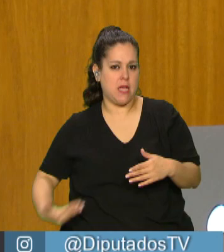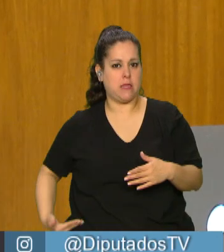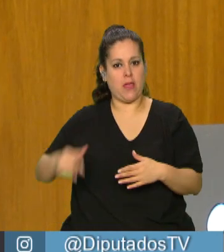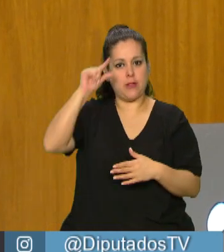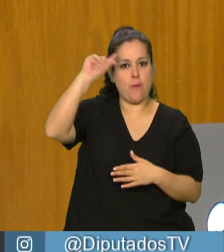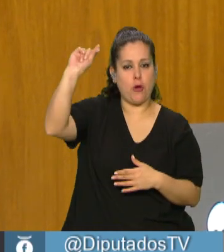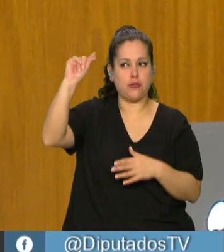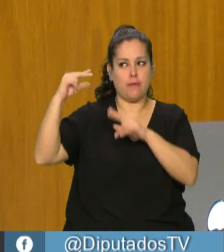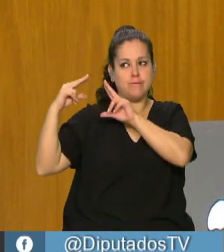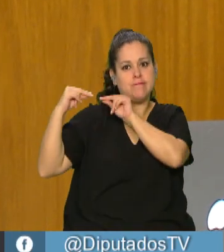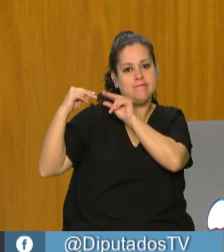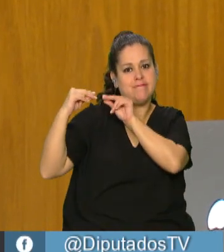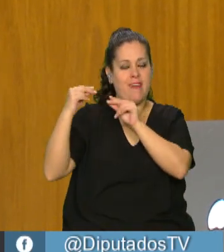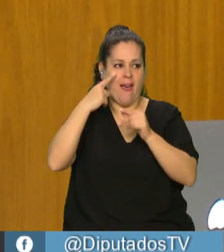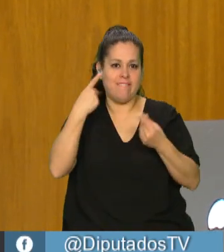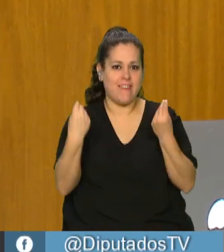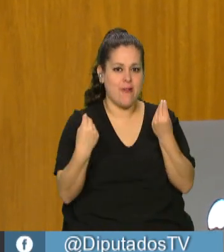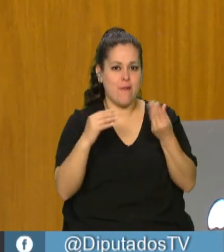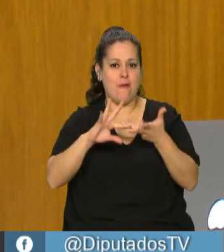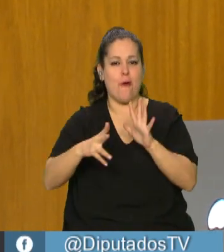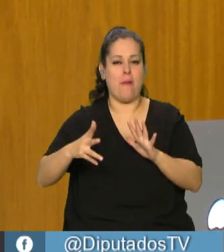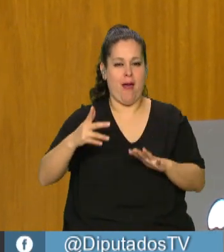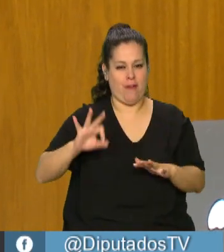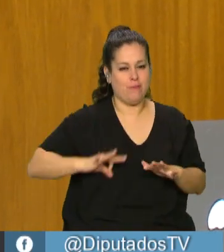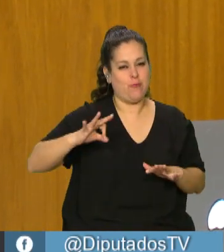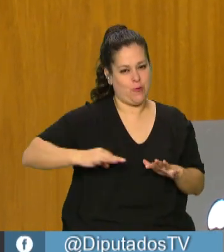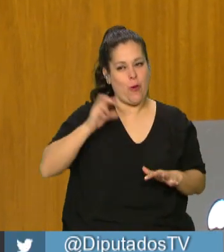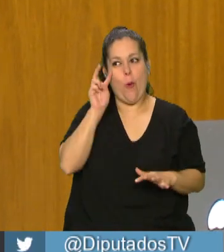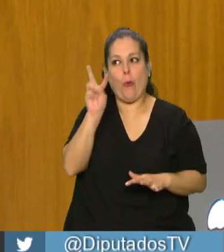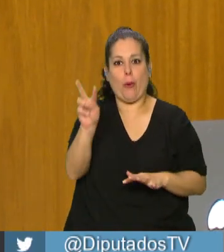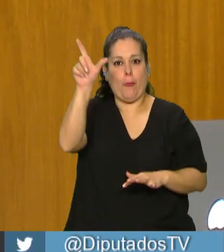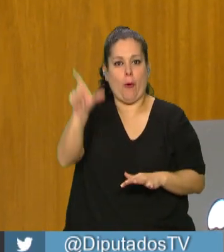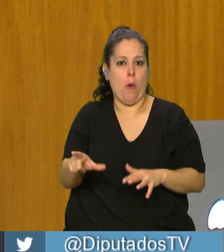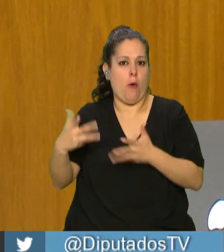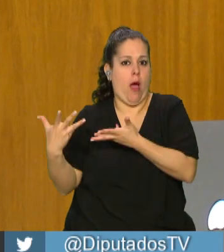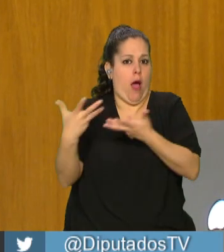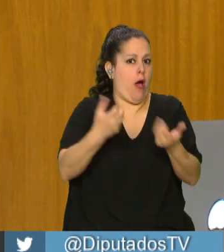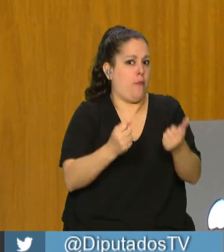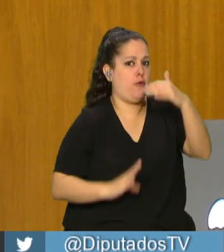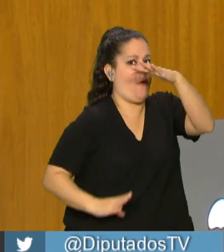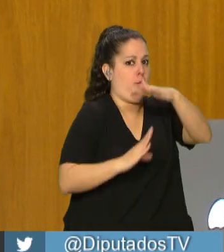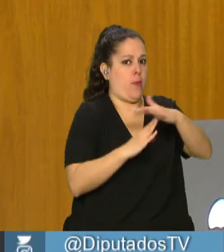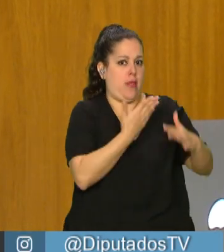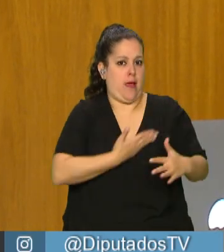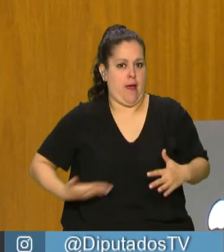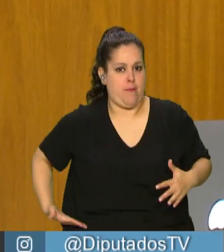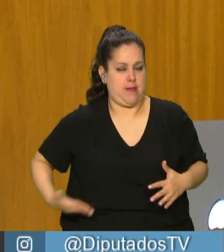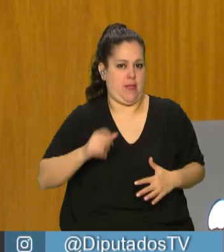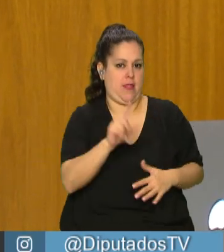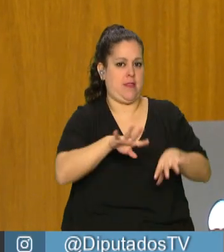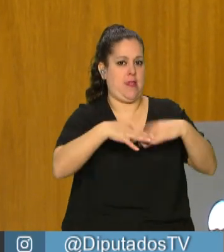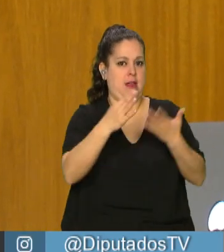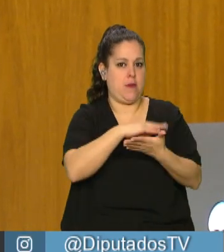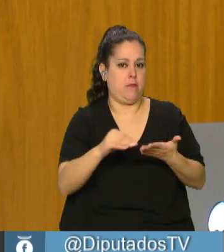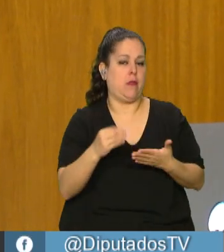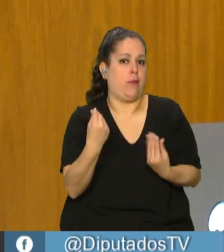Emilio Monzó, pero siempre la hemos visto en estos años siendo un apoyo fundamental del presidente de la Cámara para llevar adelante esas sesiones que